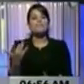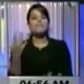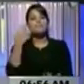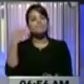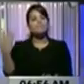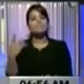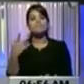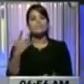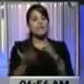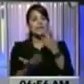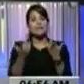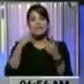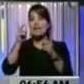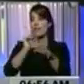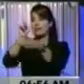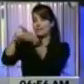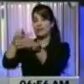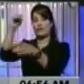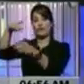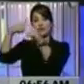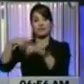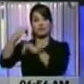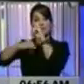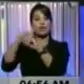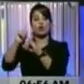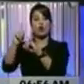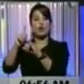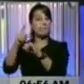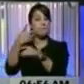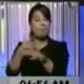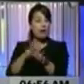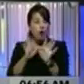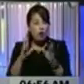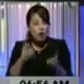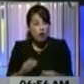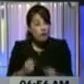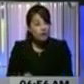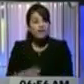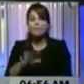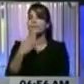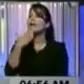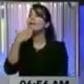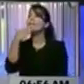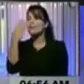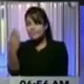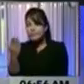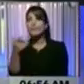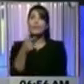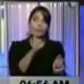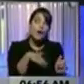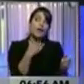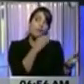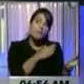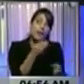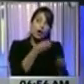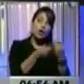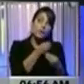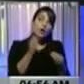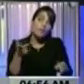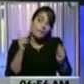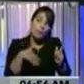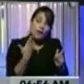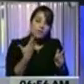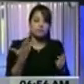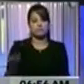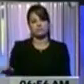que se haya ido al FMI. Lo peor es que se le iba a pedir permiso al Fondo Monetario Internacional para tomar acciones económicas, para tomar medidas